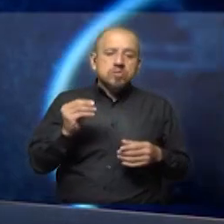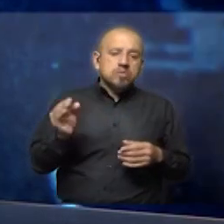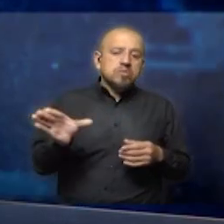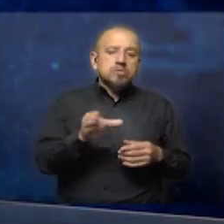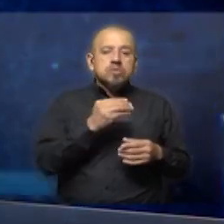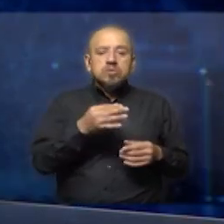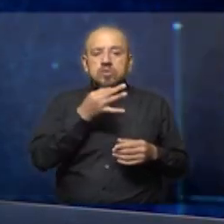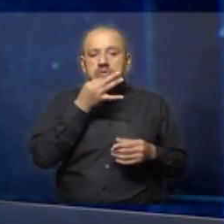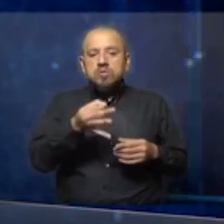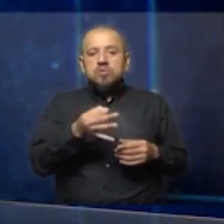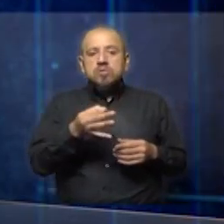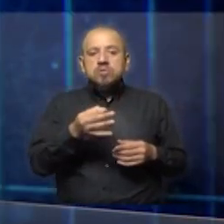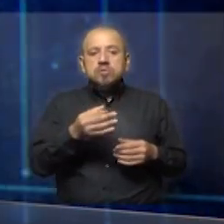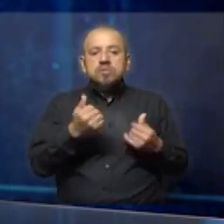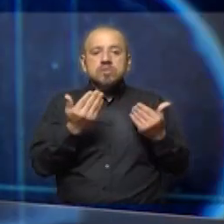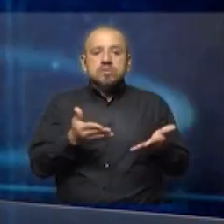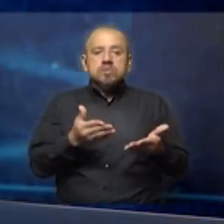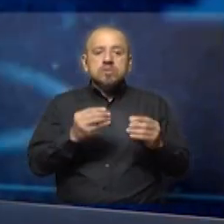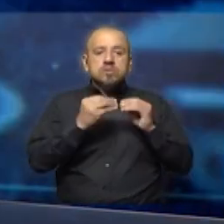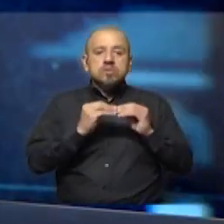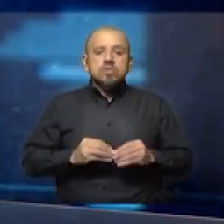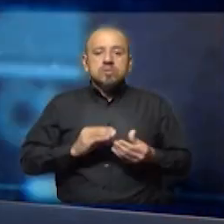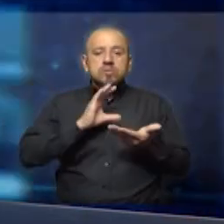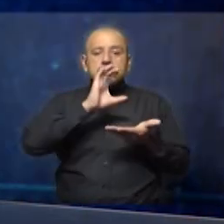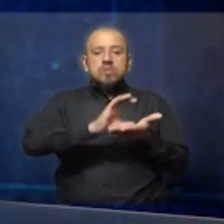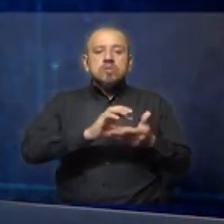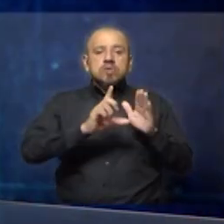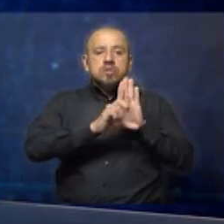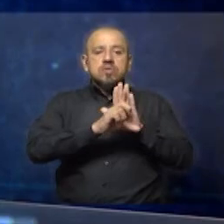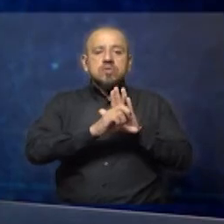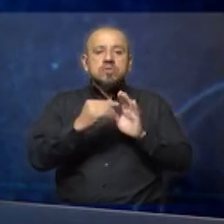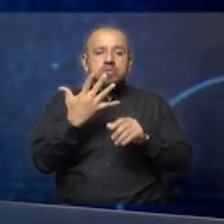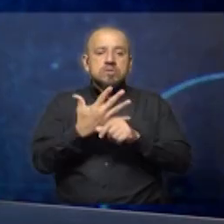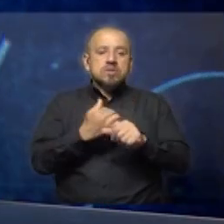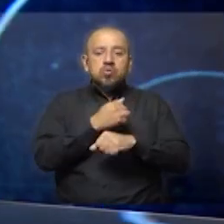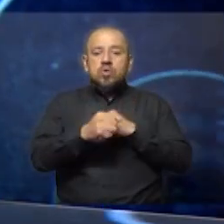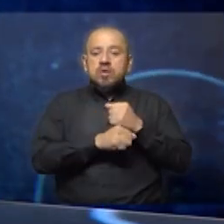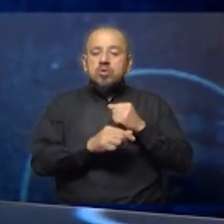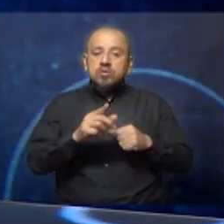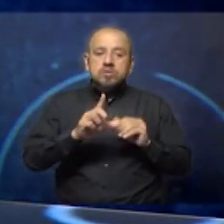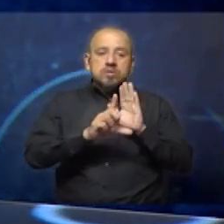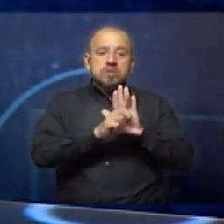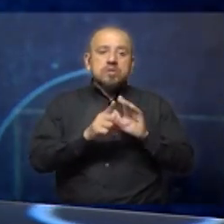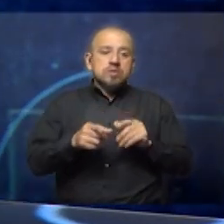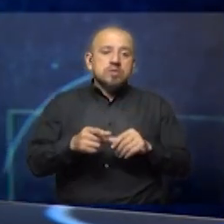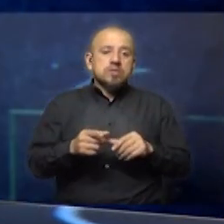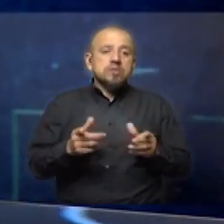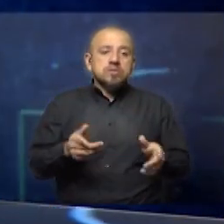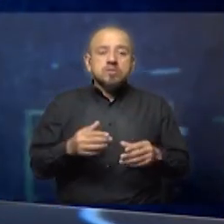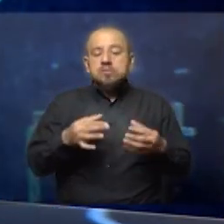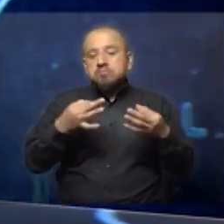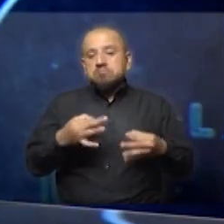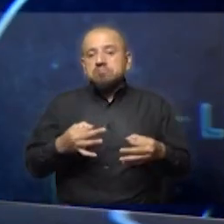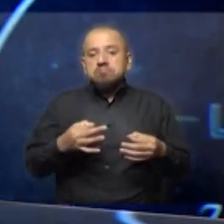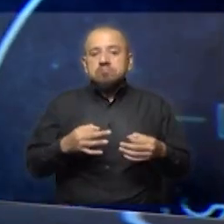hablan de otorgarle presupuesto a esta ley es una ley que tiene cinco años es una ley maravillosa